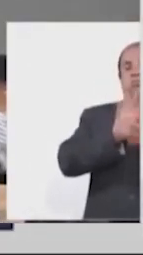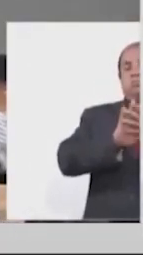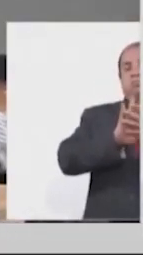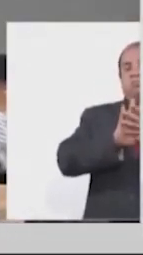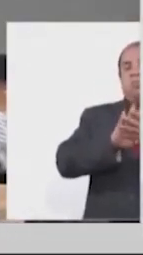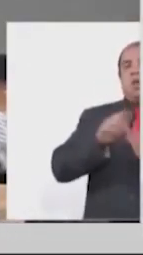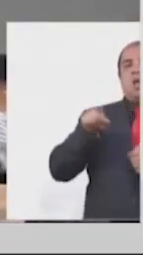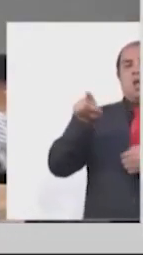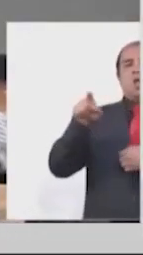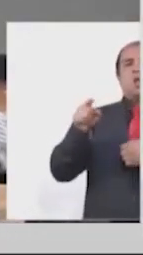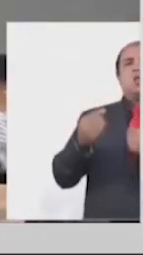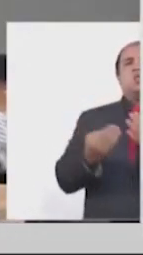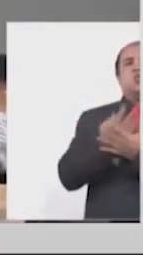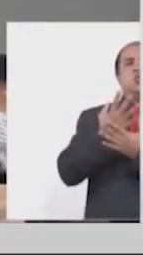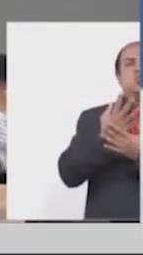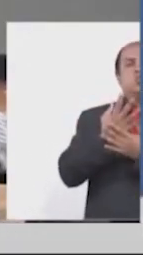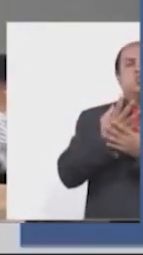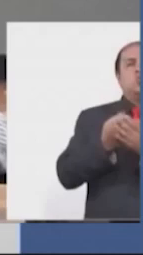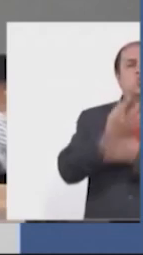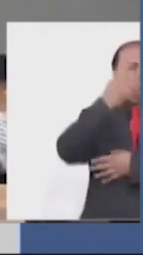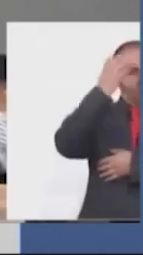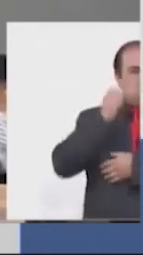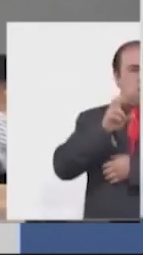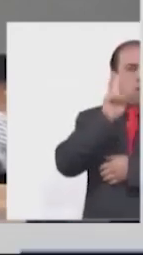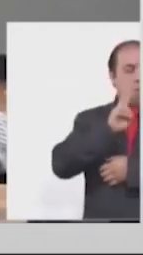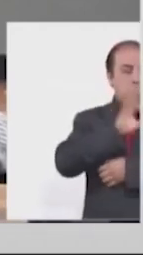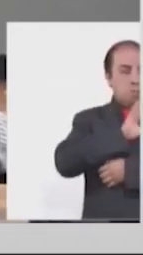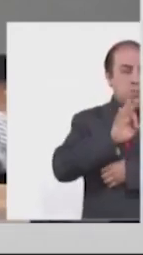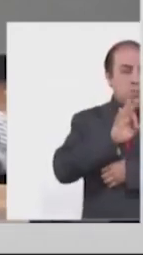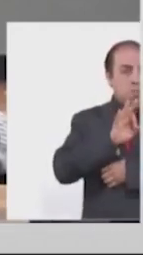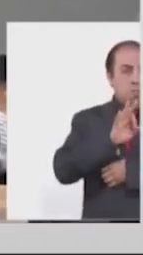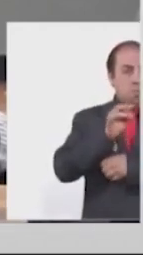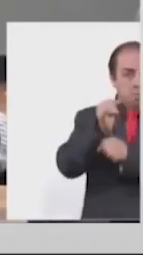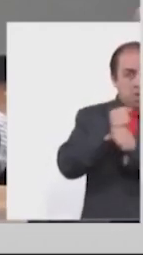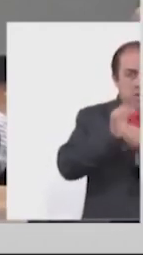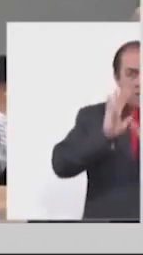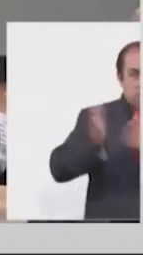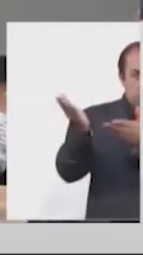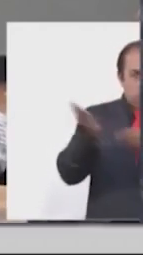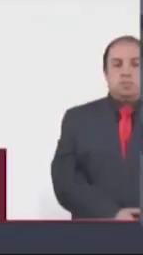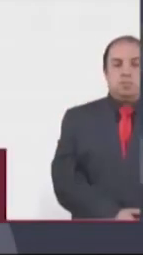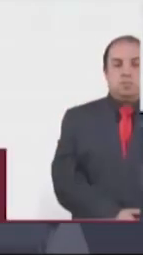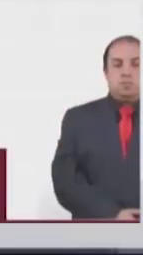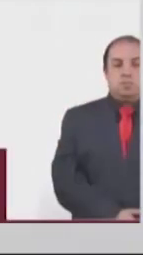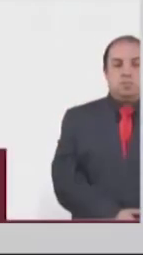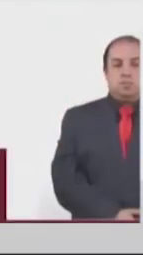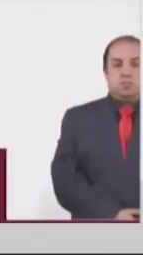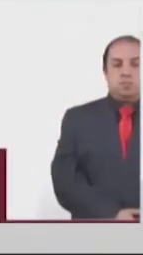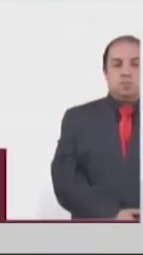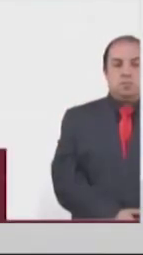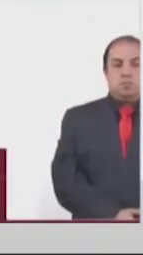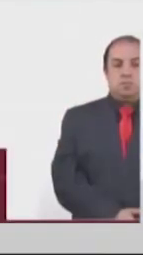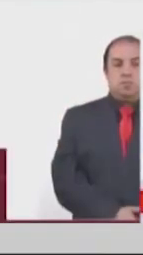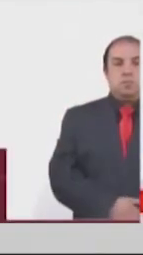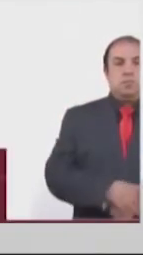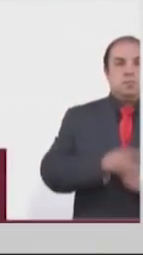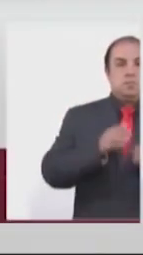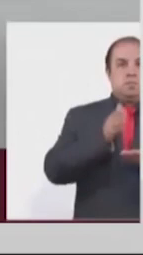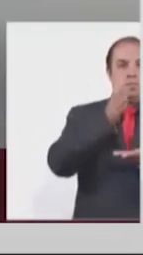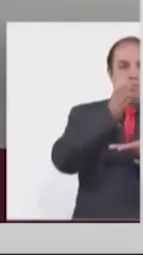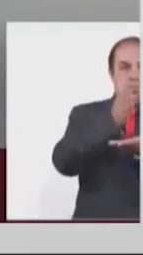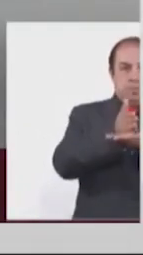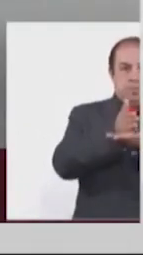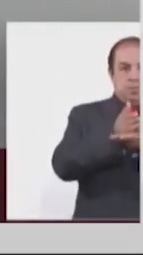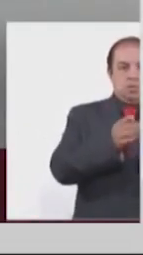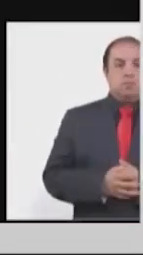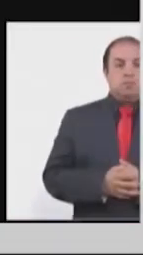se tuerce para poder satisfacer intereses de carácter político no y este me parece que pudiera ser un